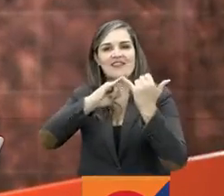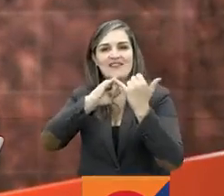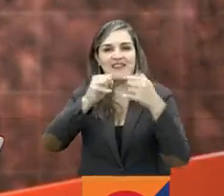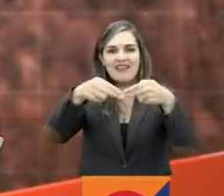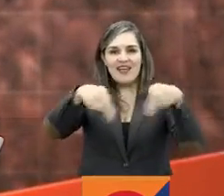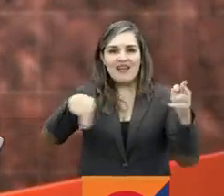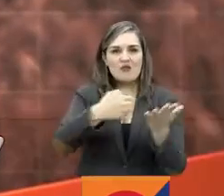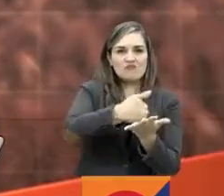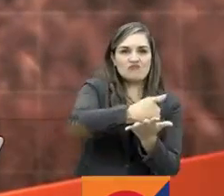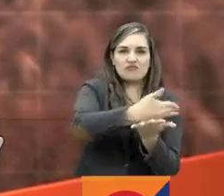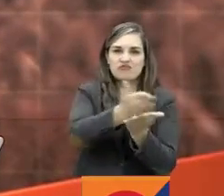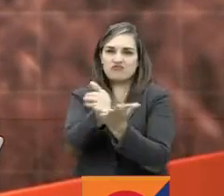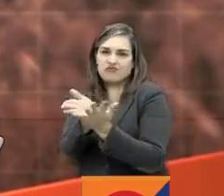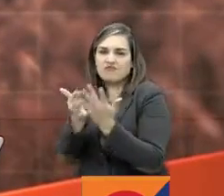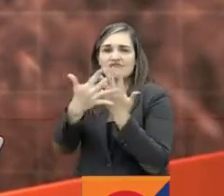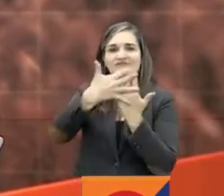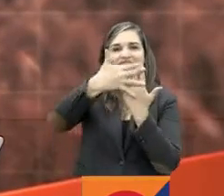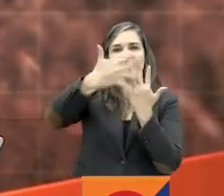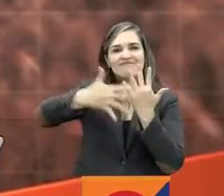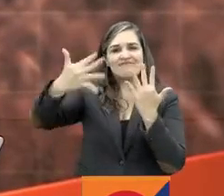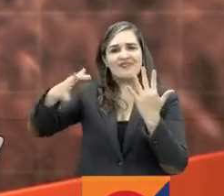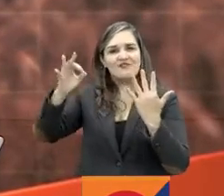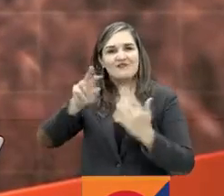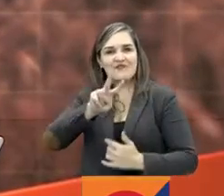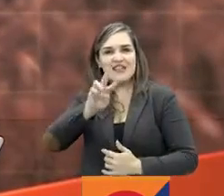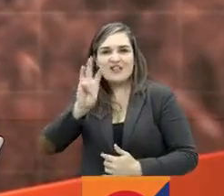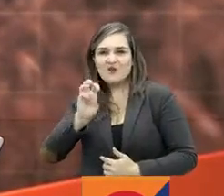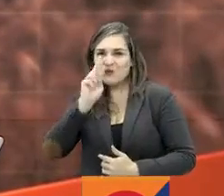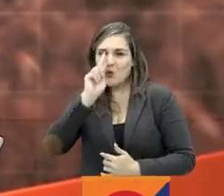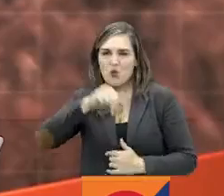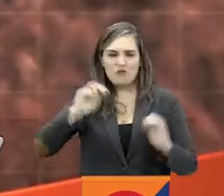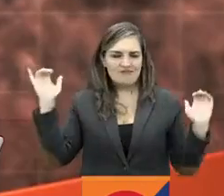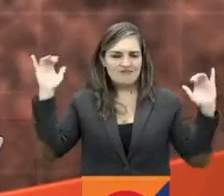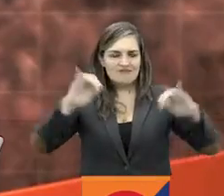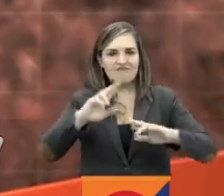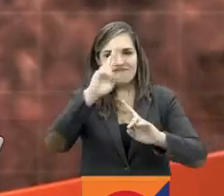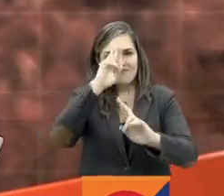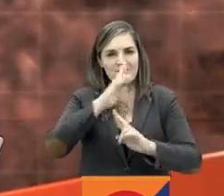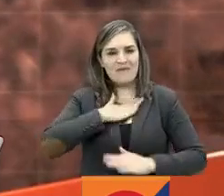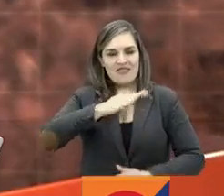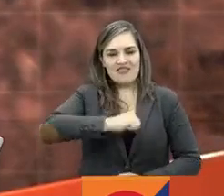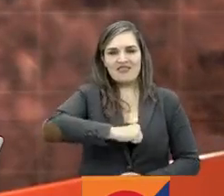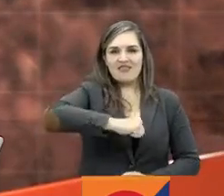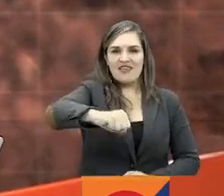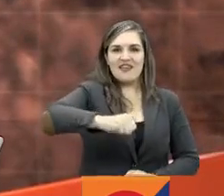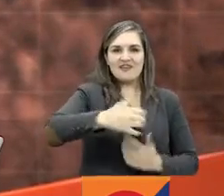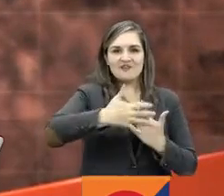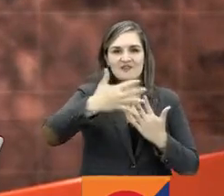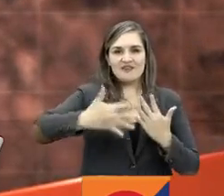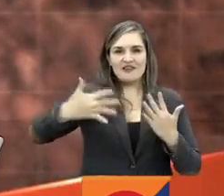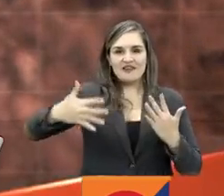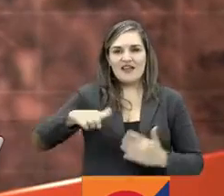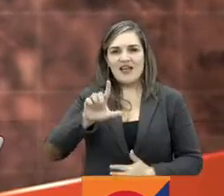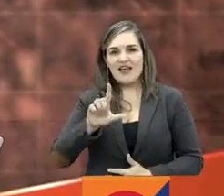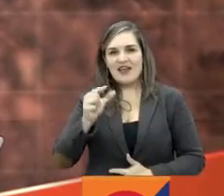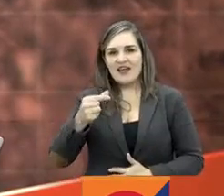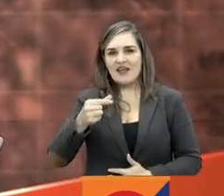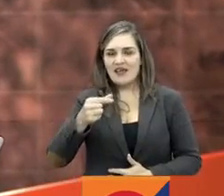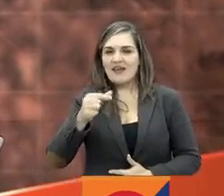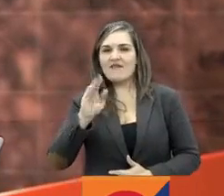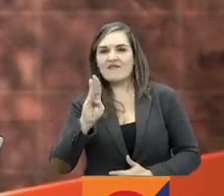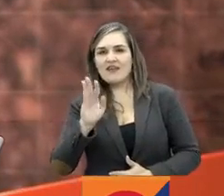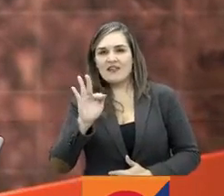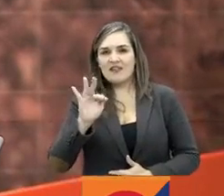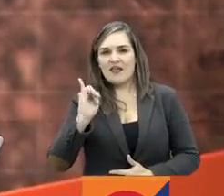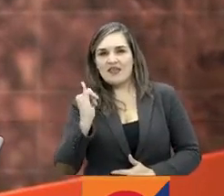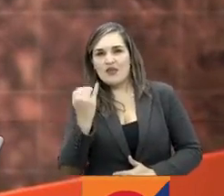multicolores el reencuentro la lucha y el reconocimiento de los derechos de la comunidad lgtb y más la primera